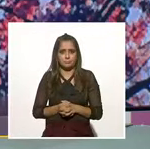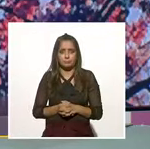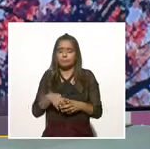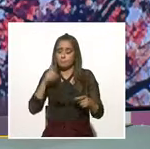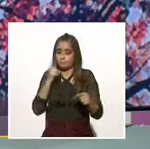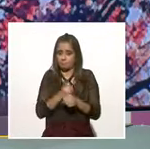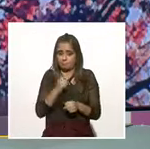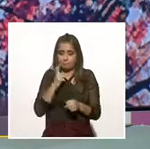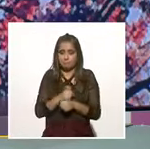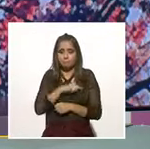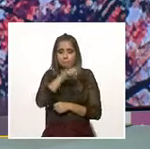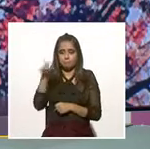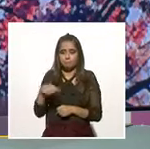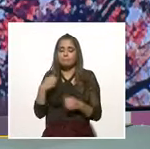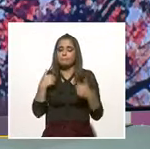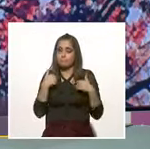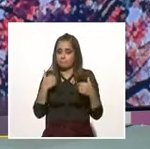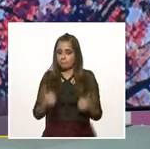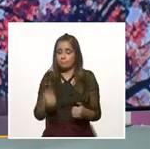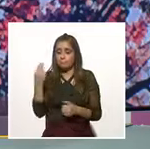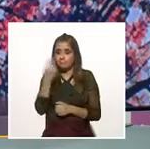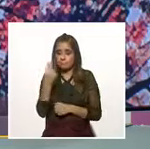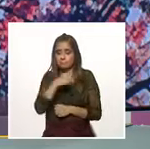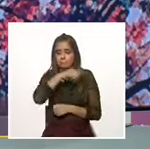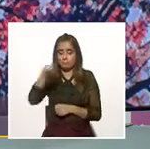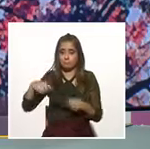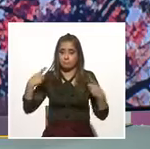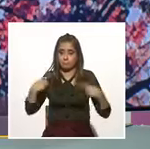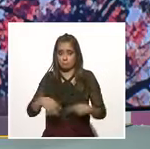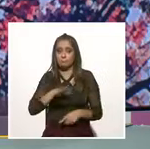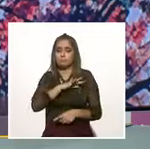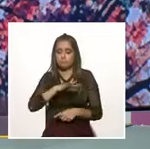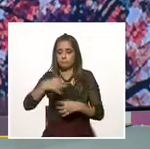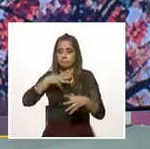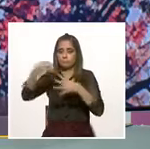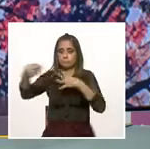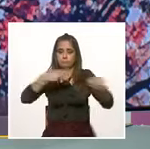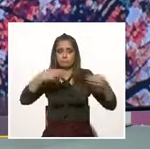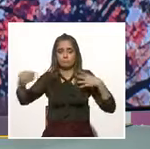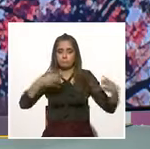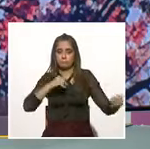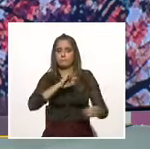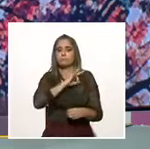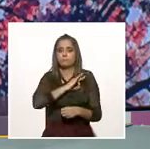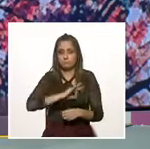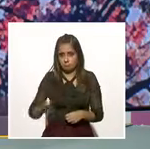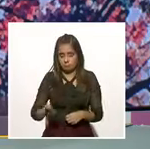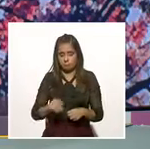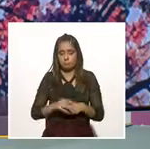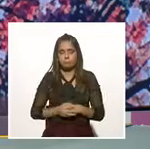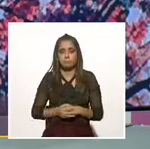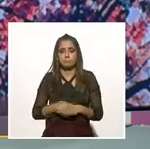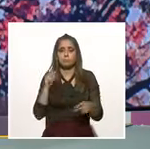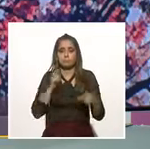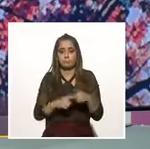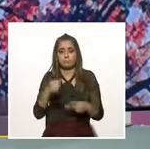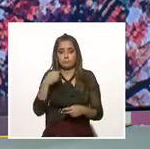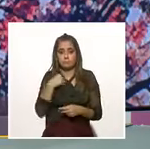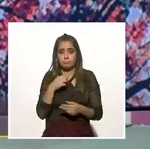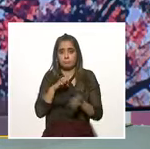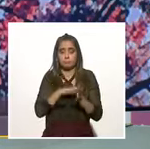entender que todos somos vulnerables, reconocer nuestra propia vulnerabilidad, saber que por el simple hecho de ser